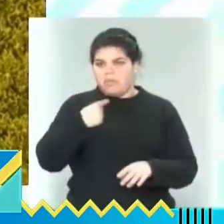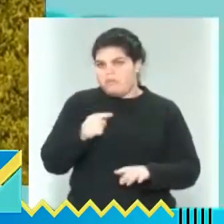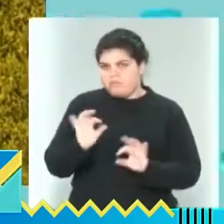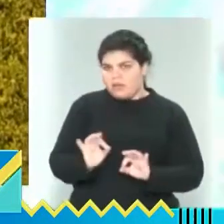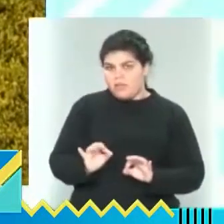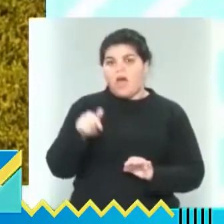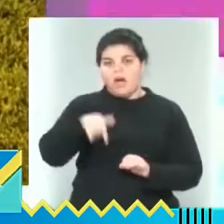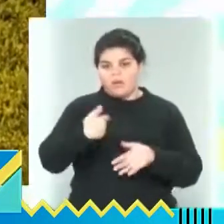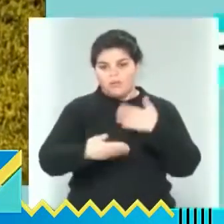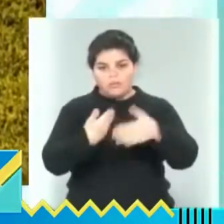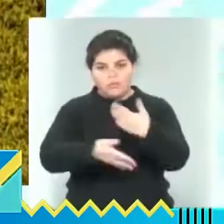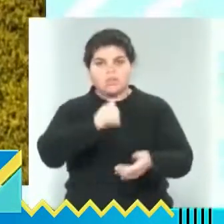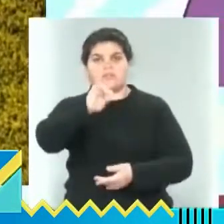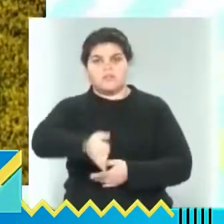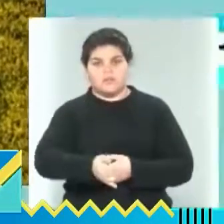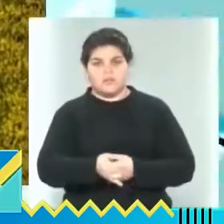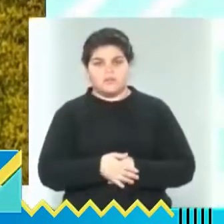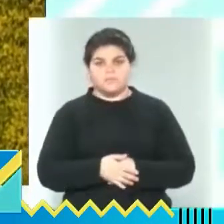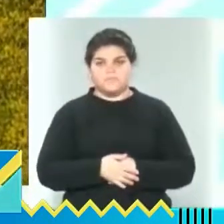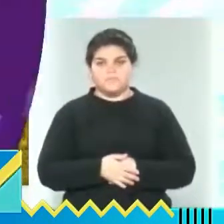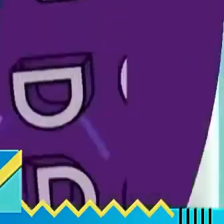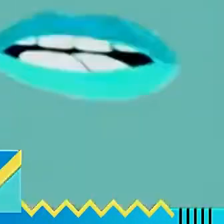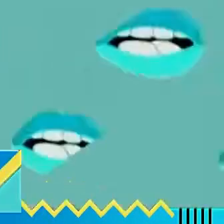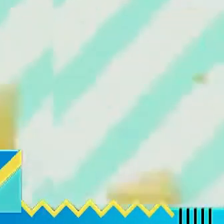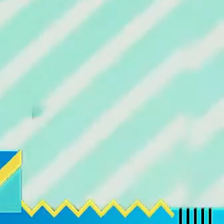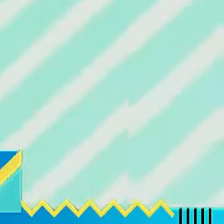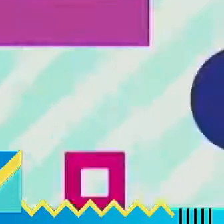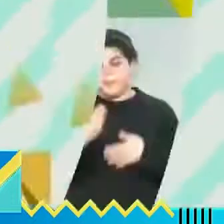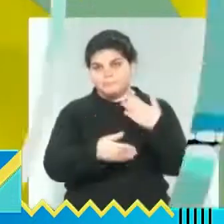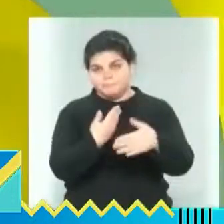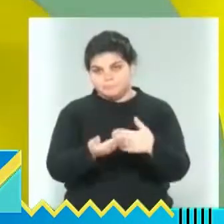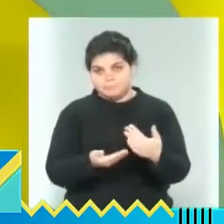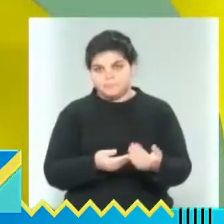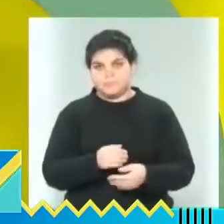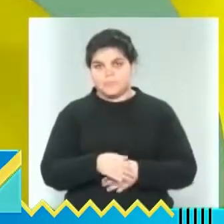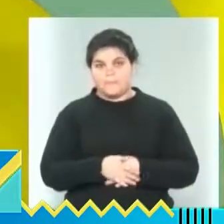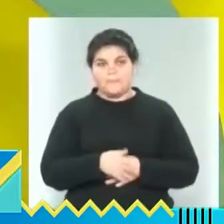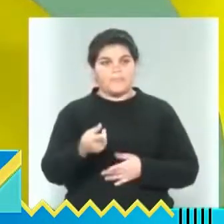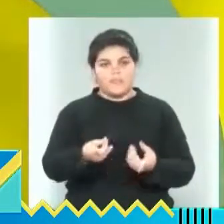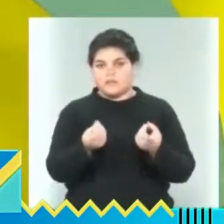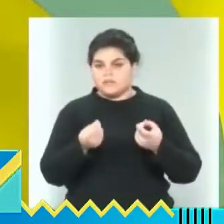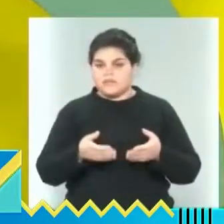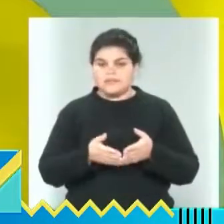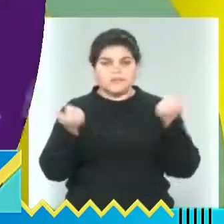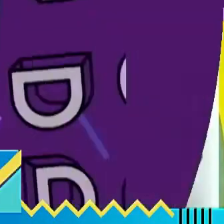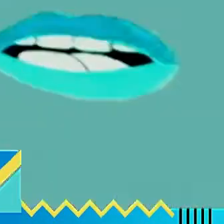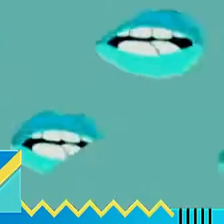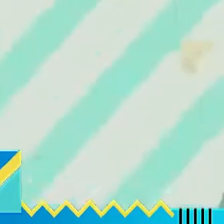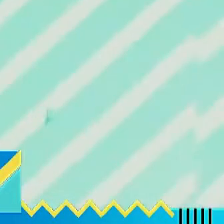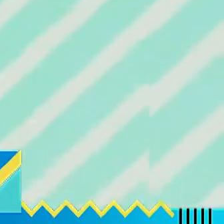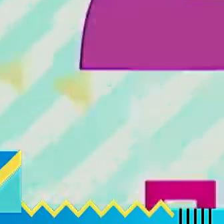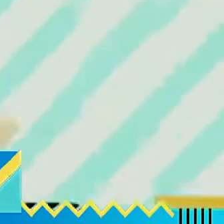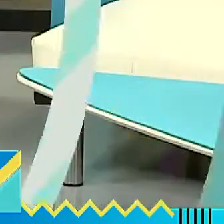todo un camino, pero que obviamente tenemos que acelerar fuerte.